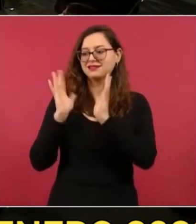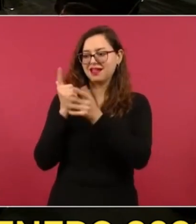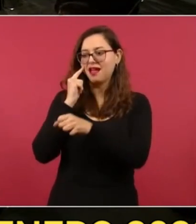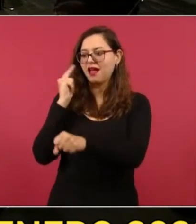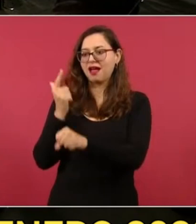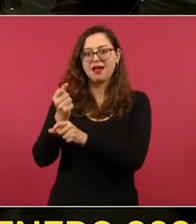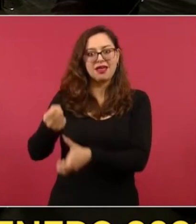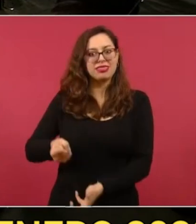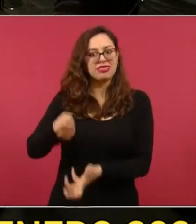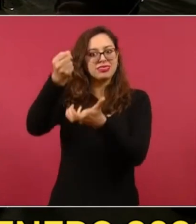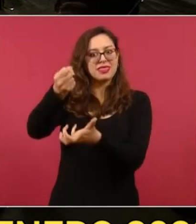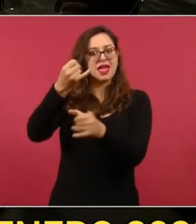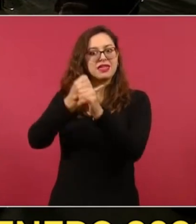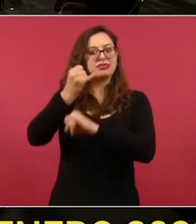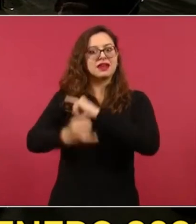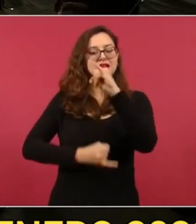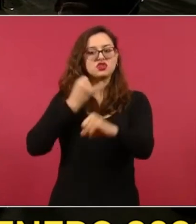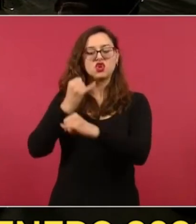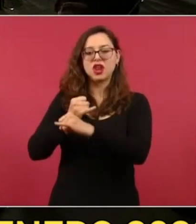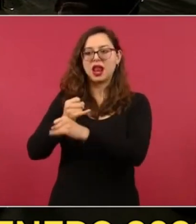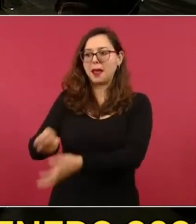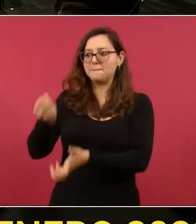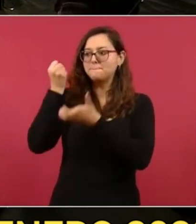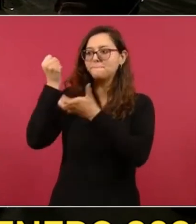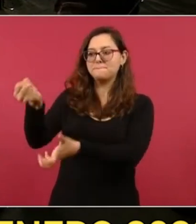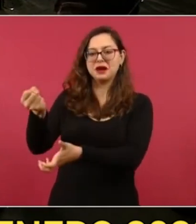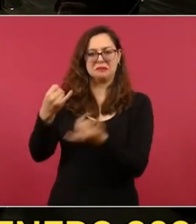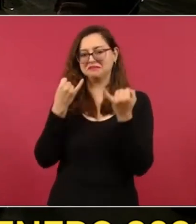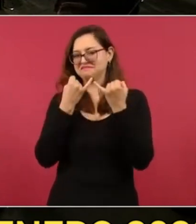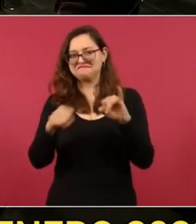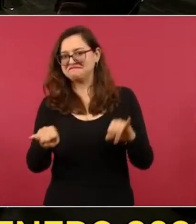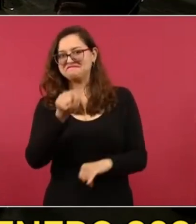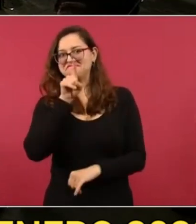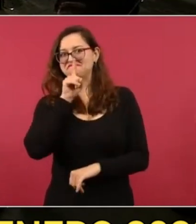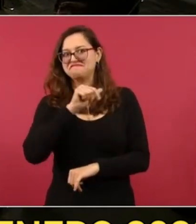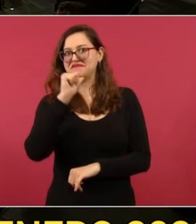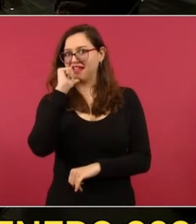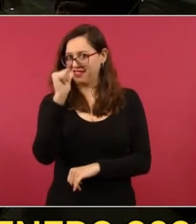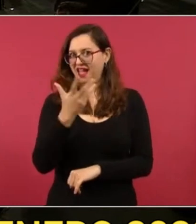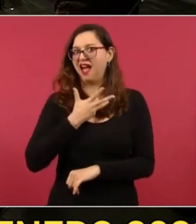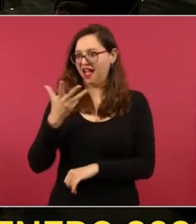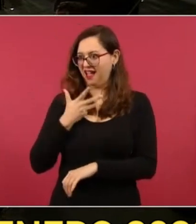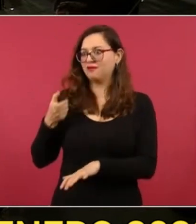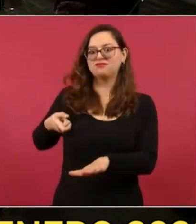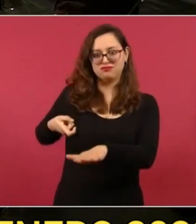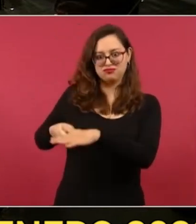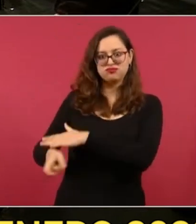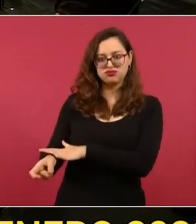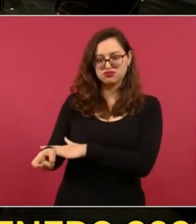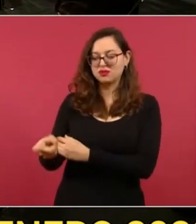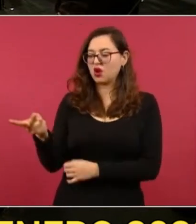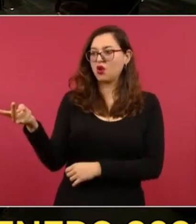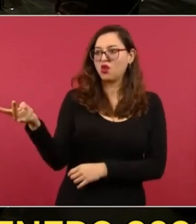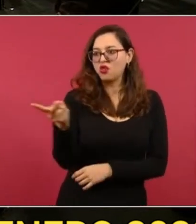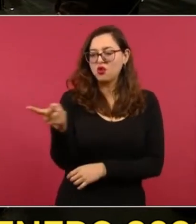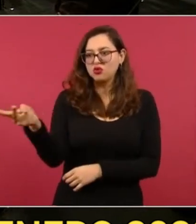si no es nada más no gubernamental, somos libres, independientes, etcétera. Pero, por ejemplo, en estos dos casos, quienes